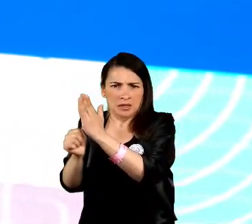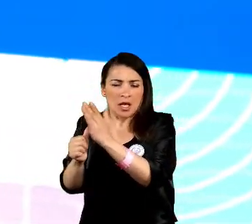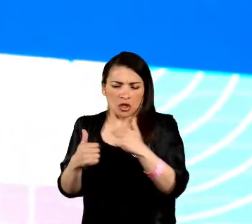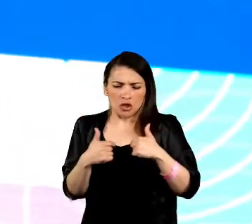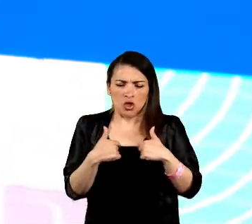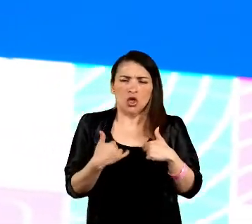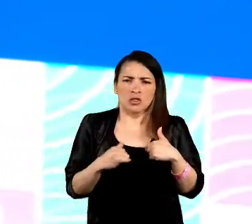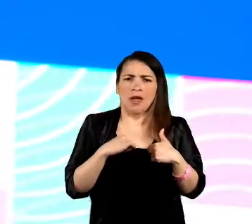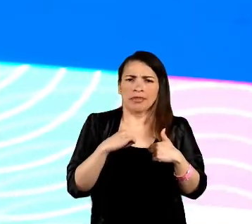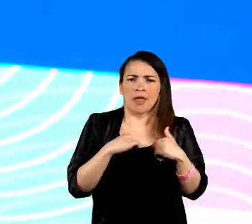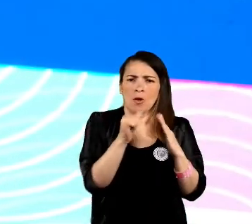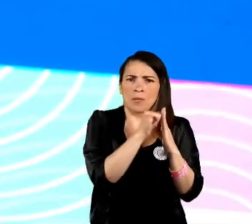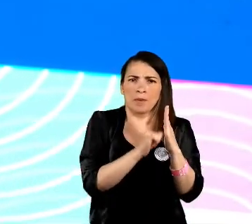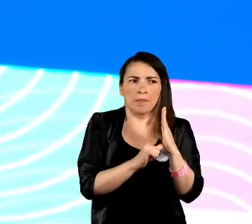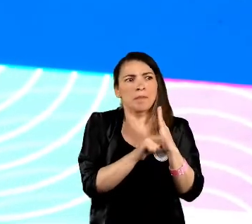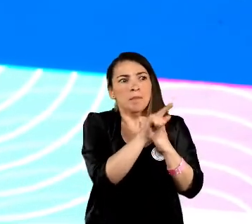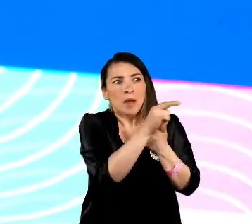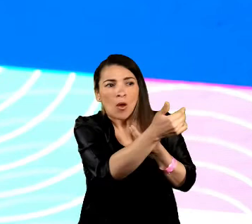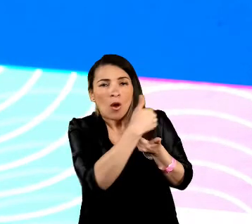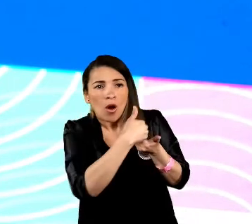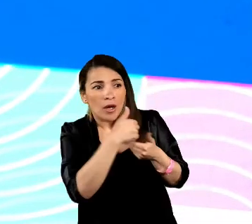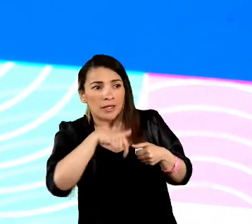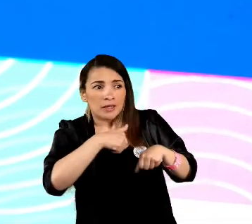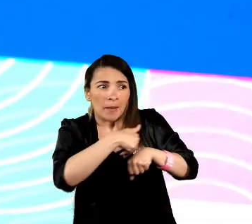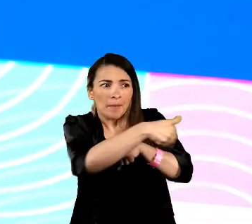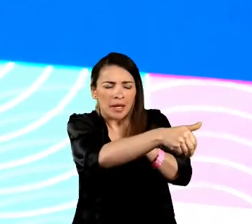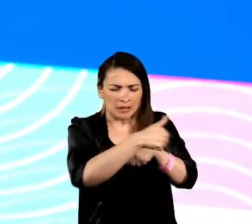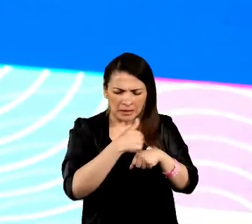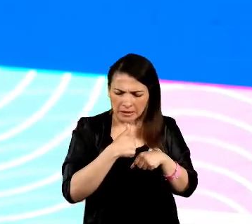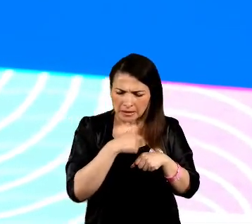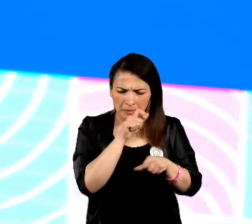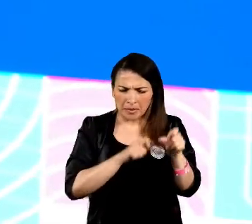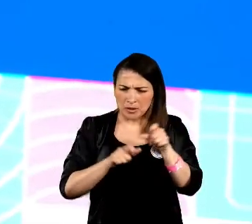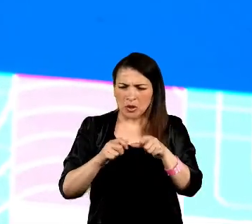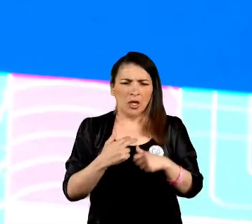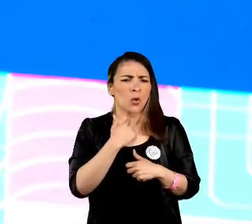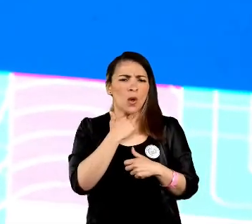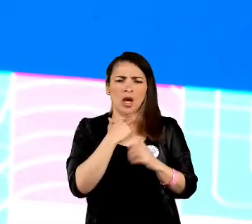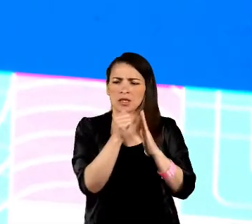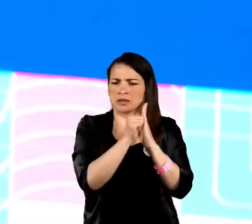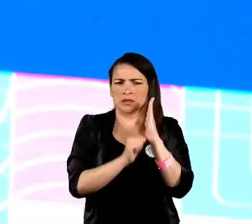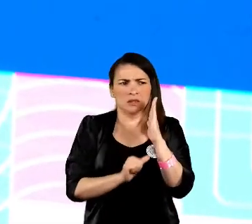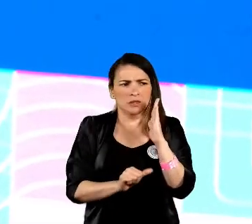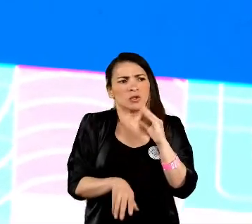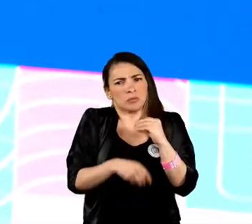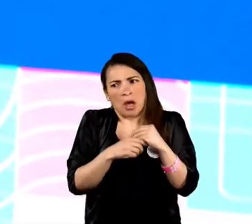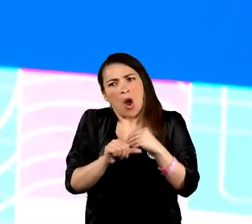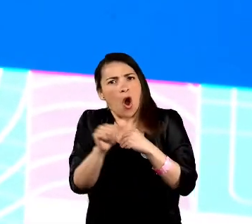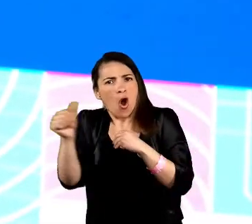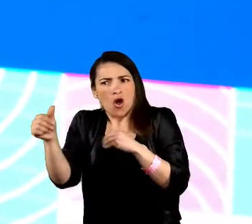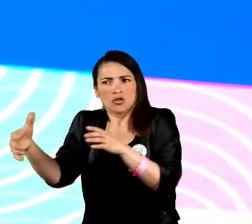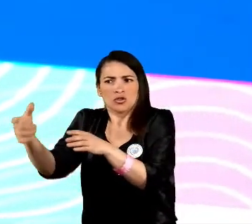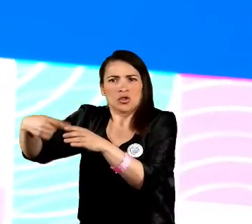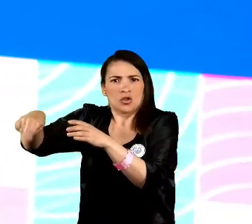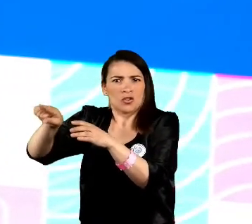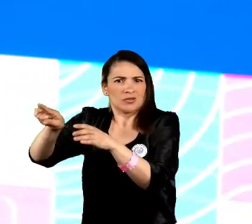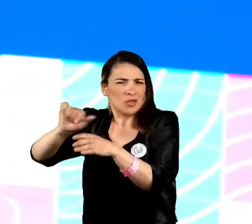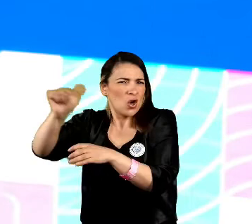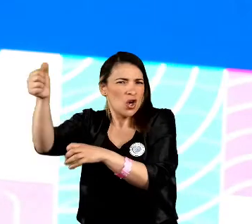programadores de lo que tengo internamente y de esa forma podemos ser competitivos